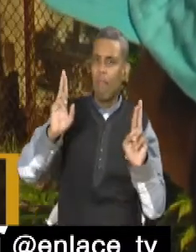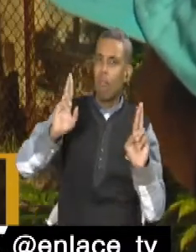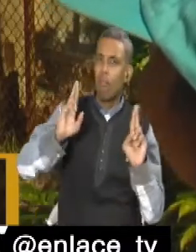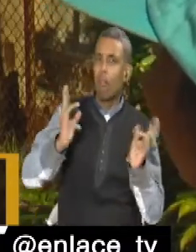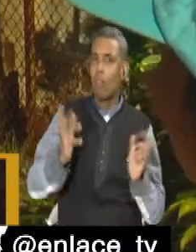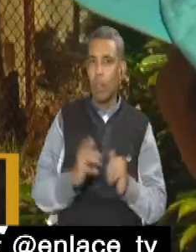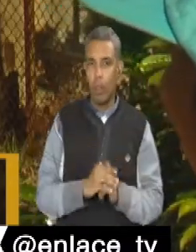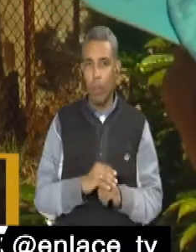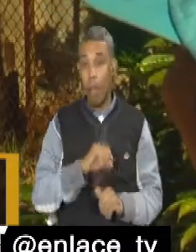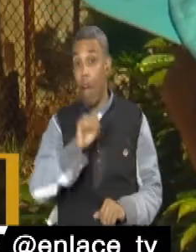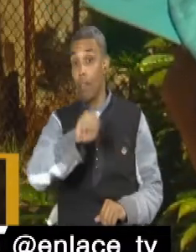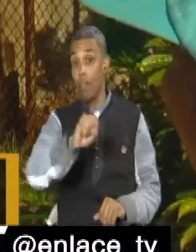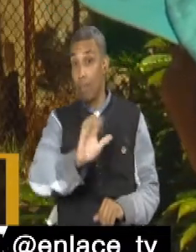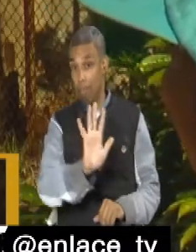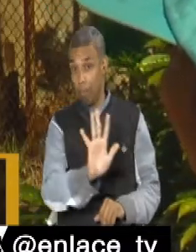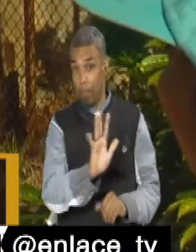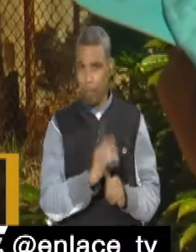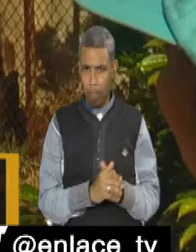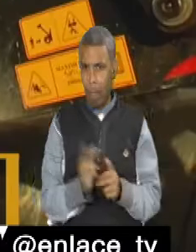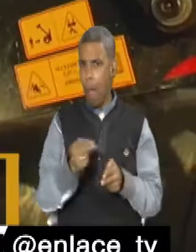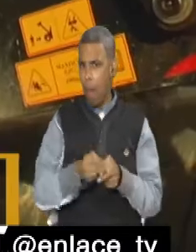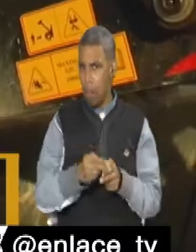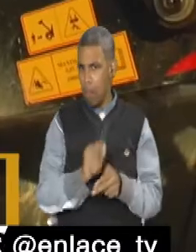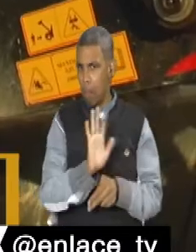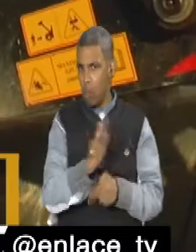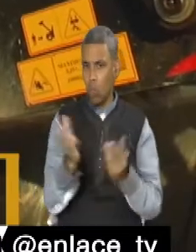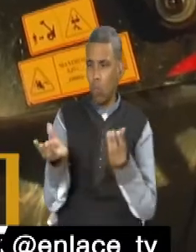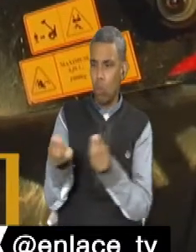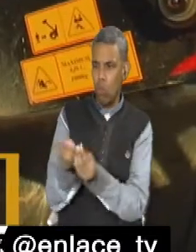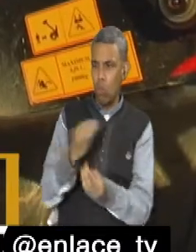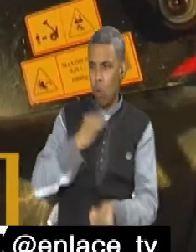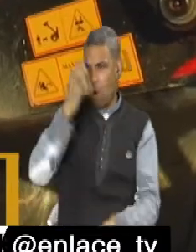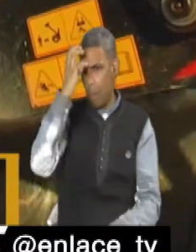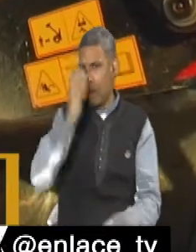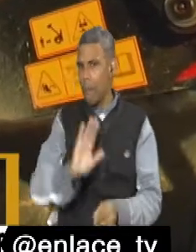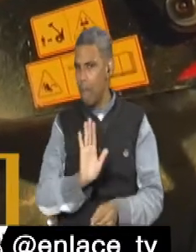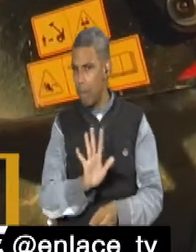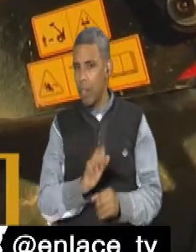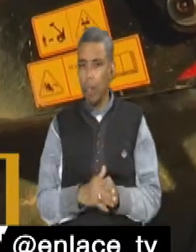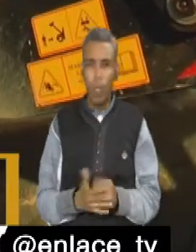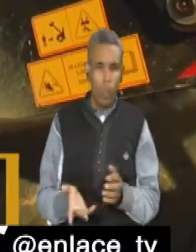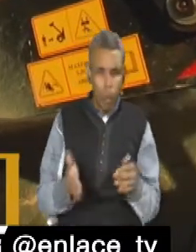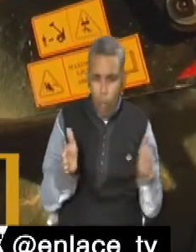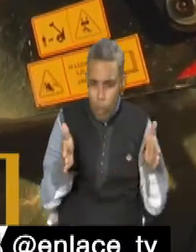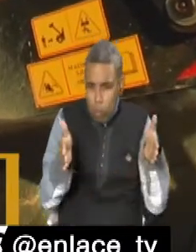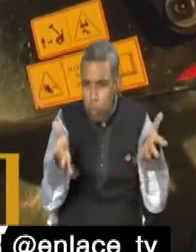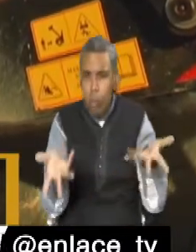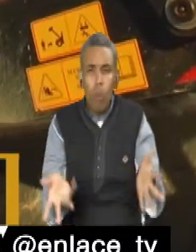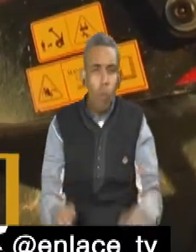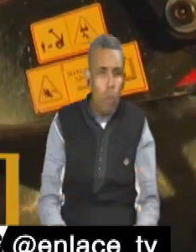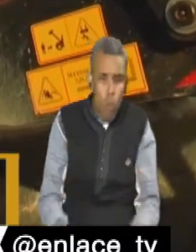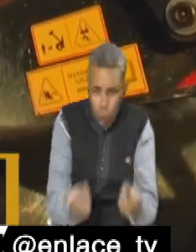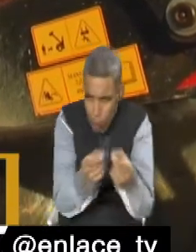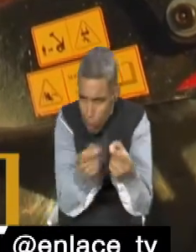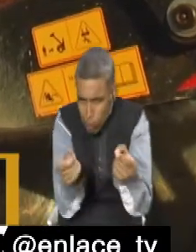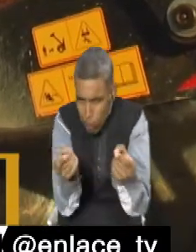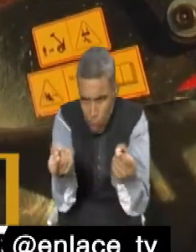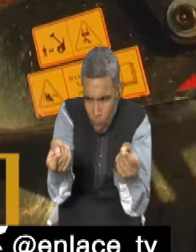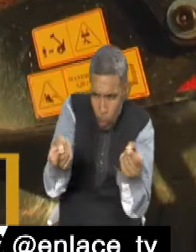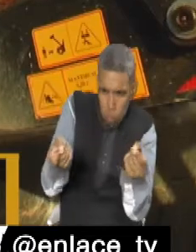efectivamente iba a venir a remover el poste que necesitaban el parámetro de la calle. Autopavimentación hizo llegar toda